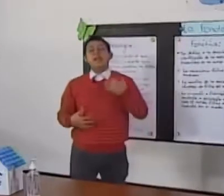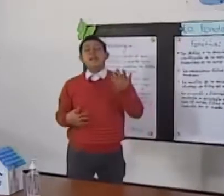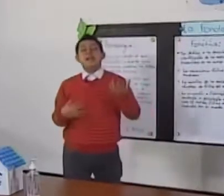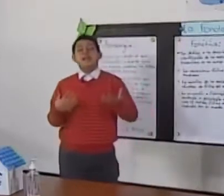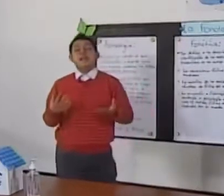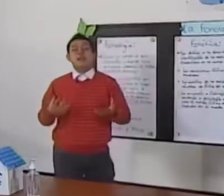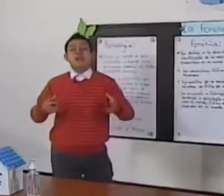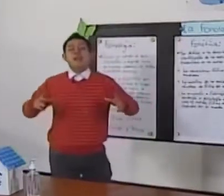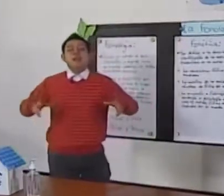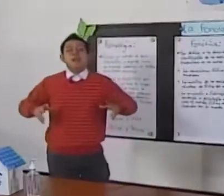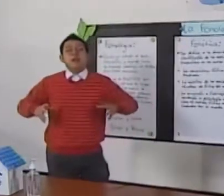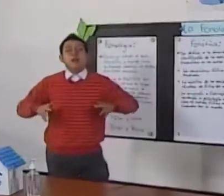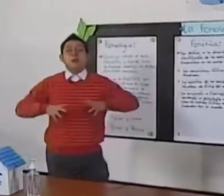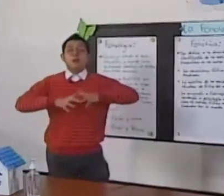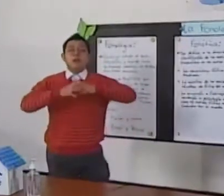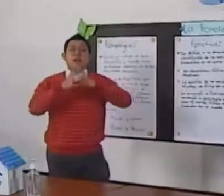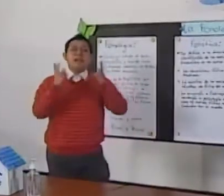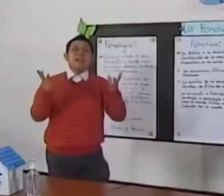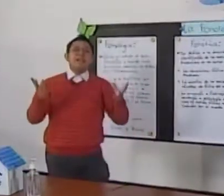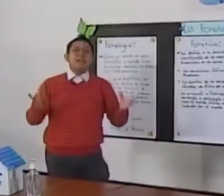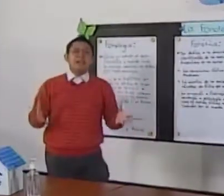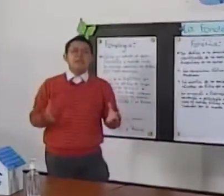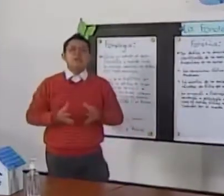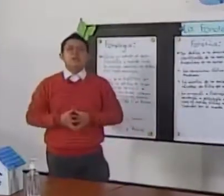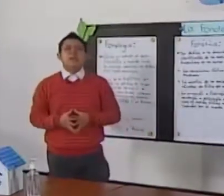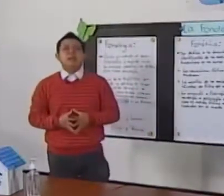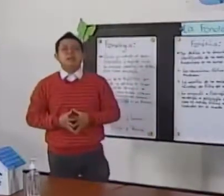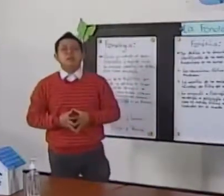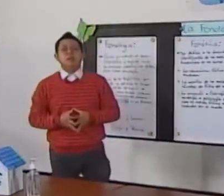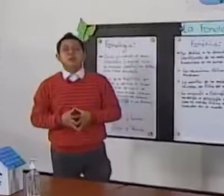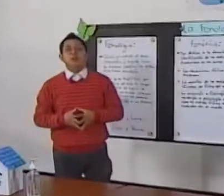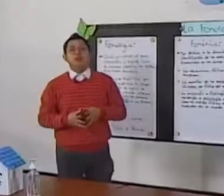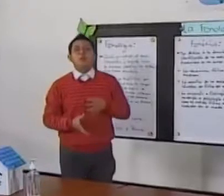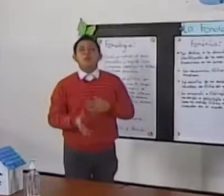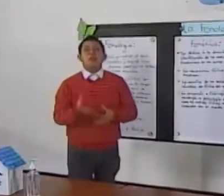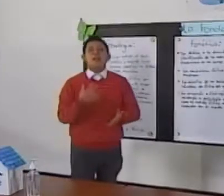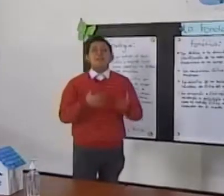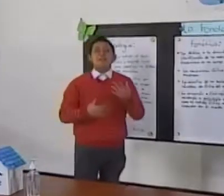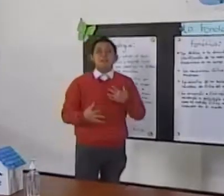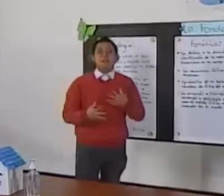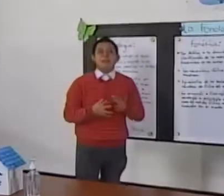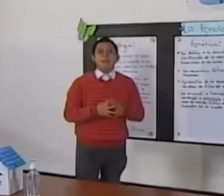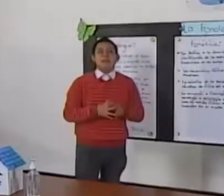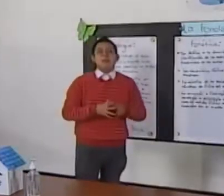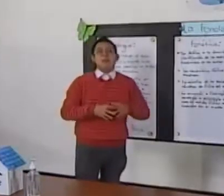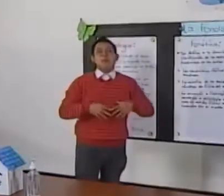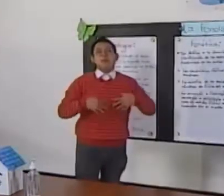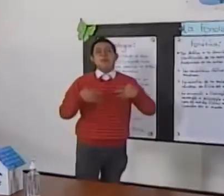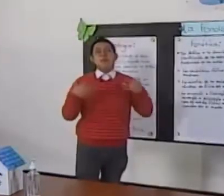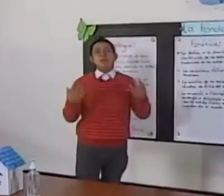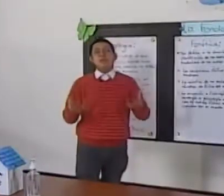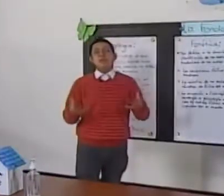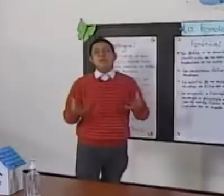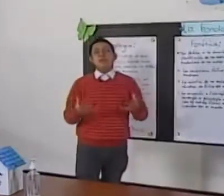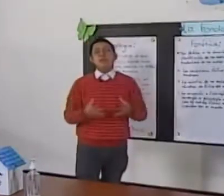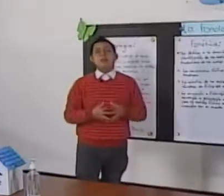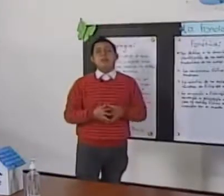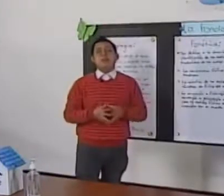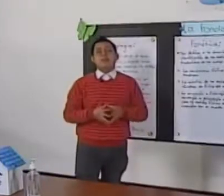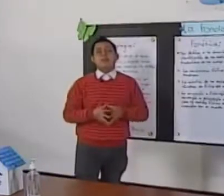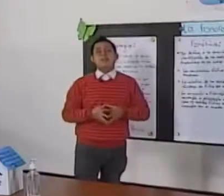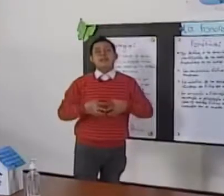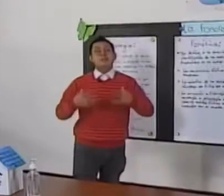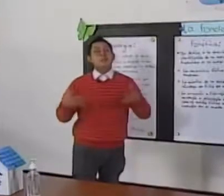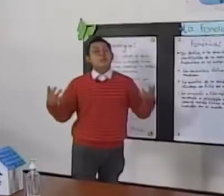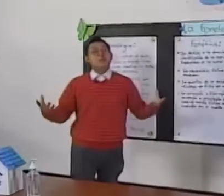pudimos identificar a grandes rasgos la estructura de cómo era la semántica, porque yo les explicaba que dentro de